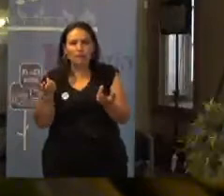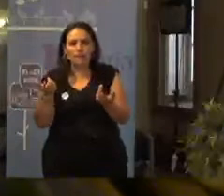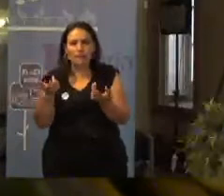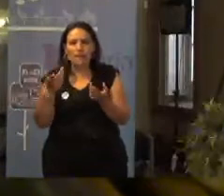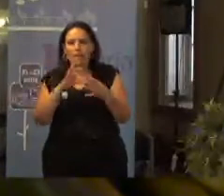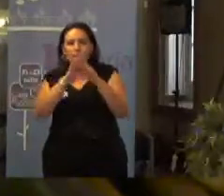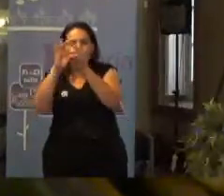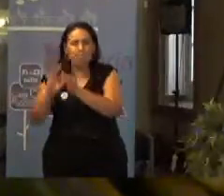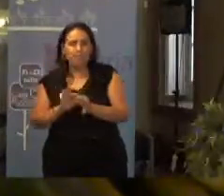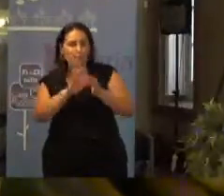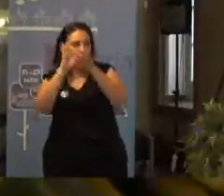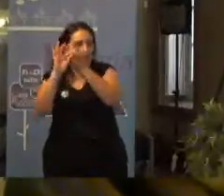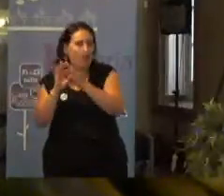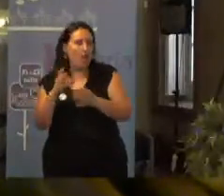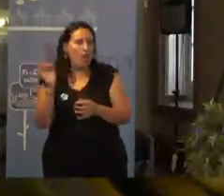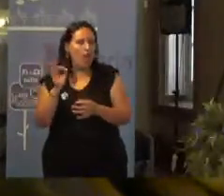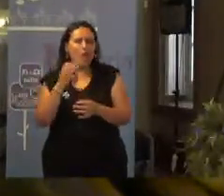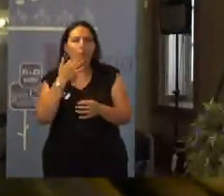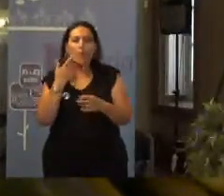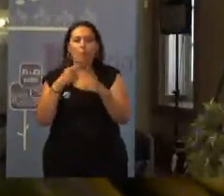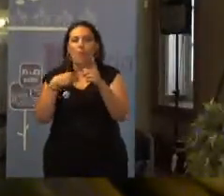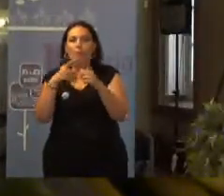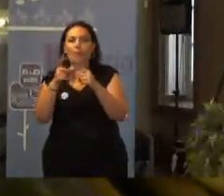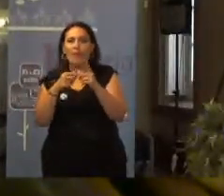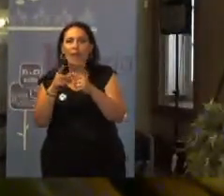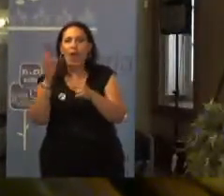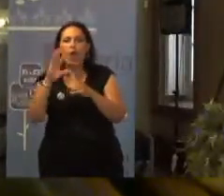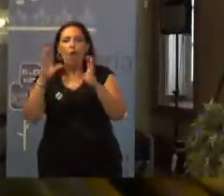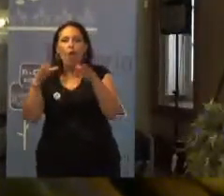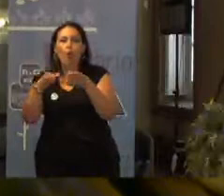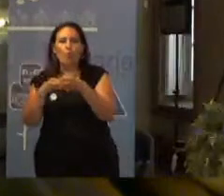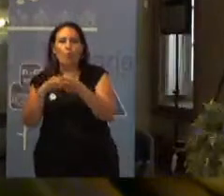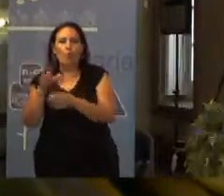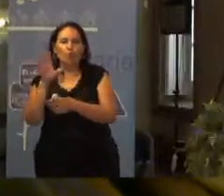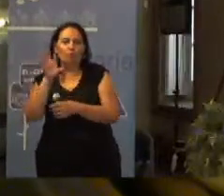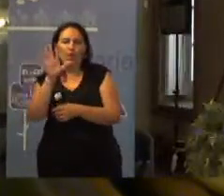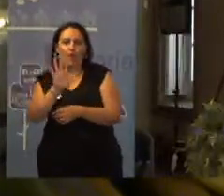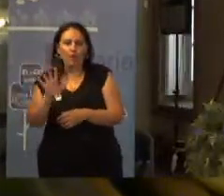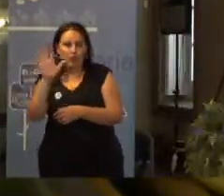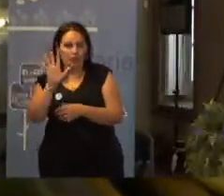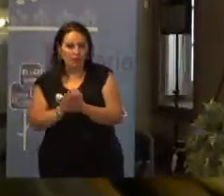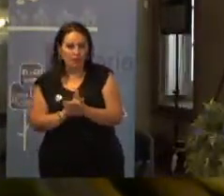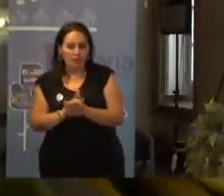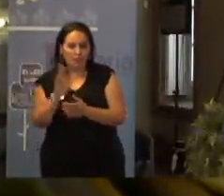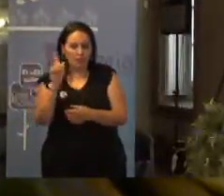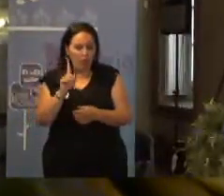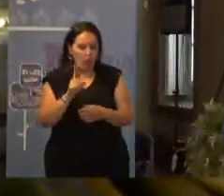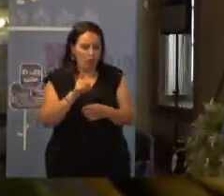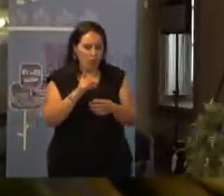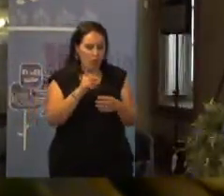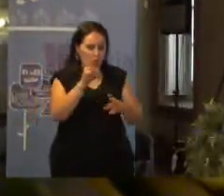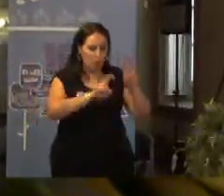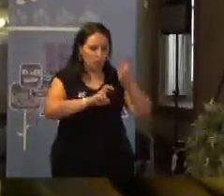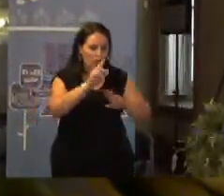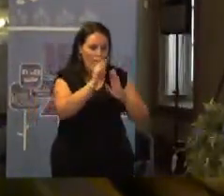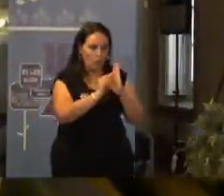pero que o mellor pois outra BNG ou algunha forza nacionalista quere poñer outra cosa, sino buscar 5, 6, xa digo, a mí